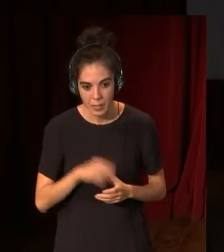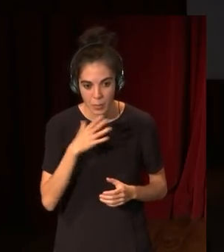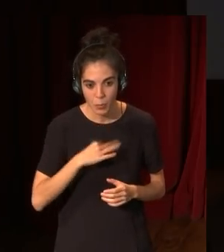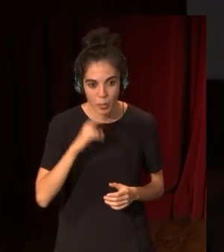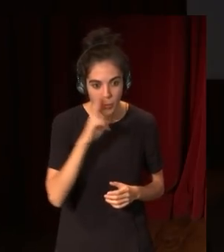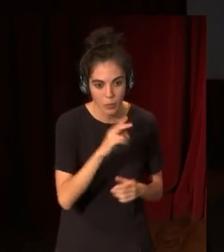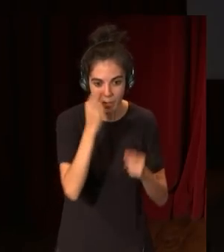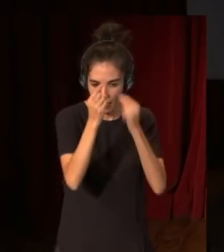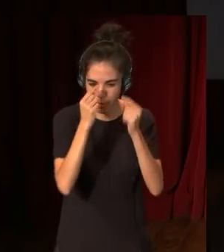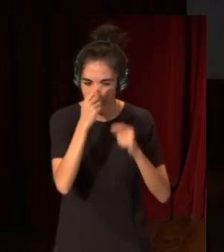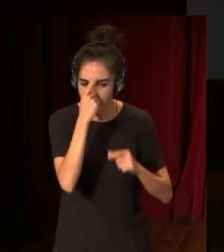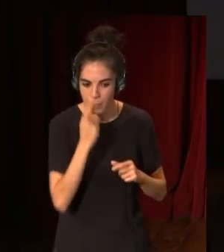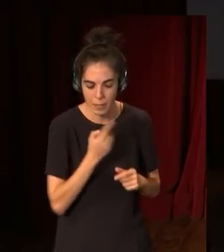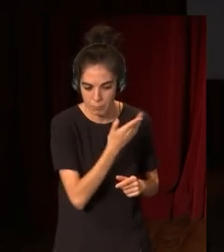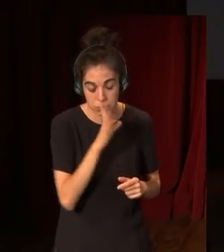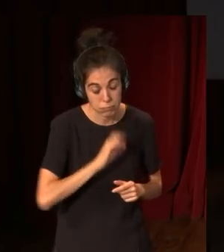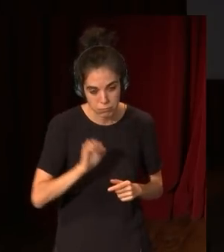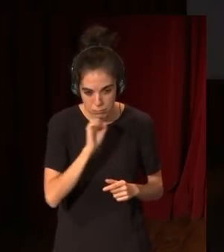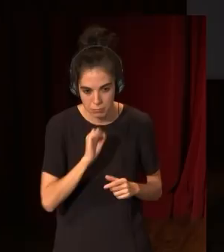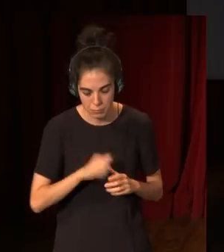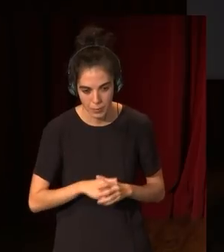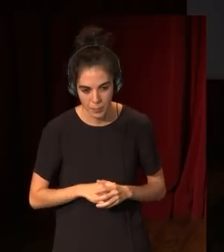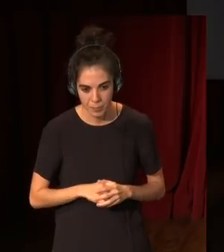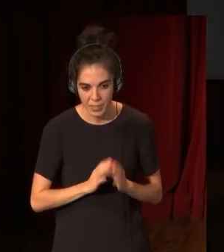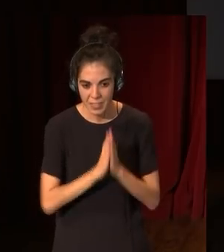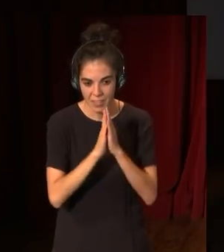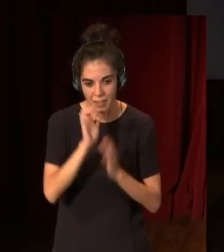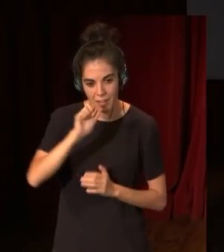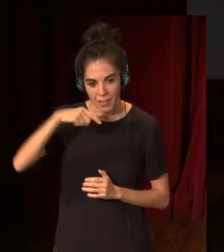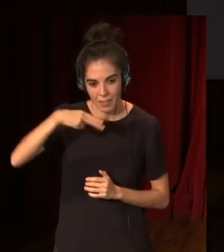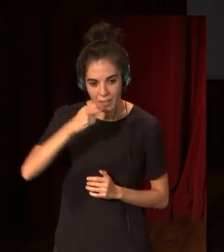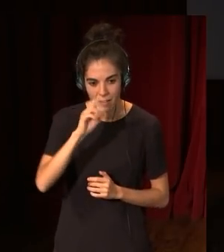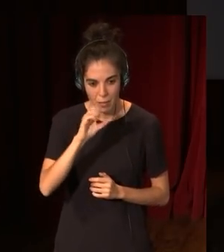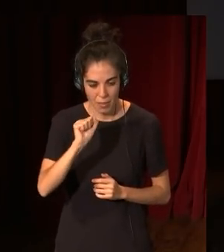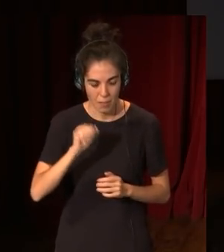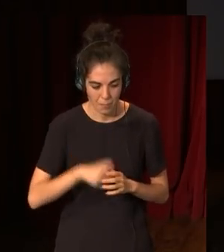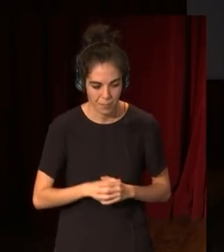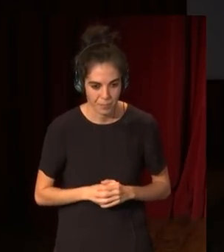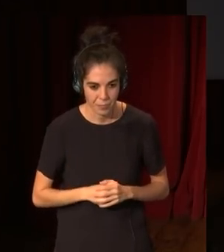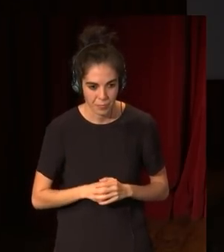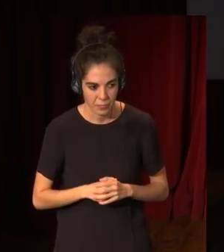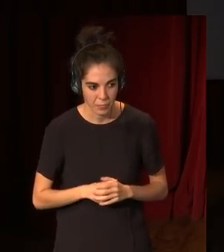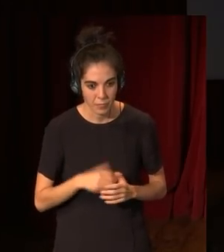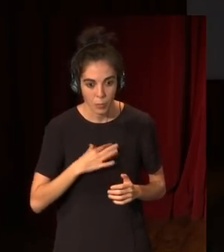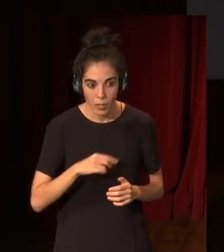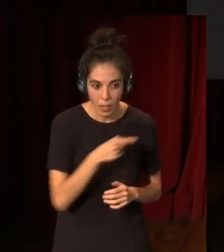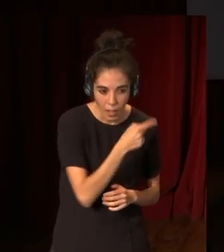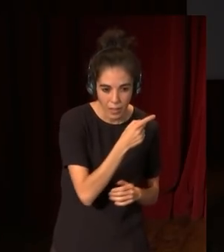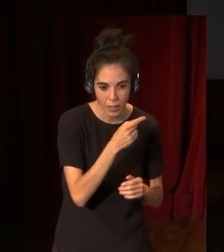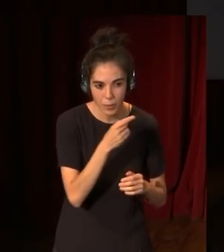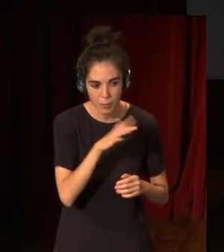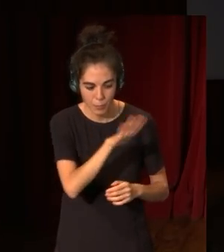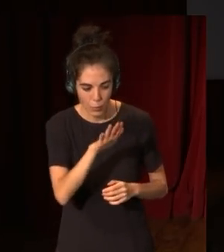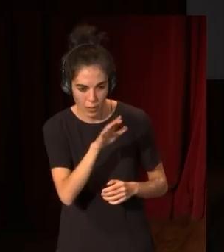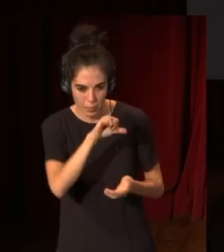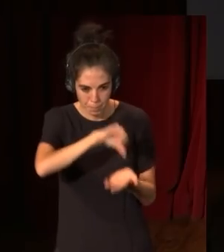detalles de esta pieza magnífica de esta santa engracia quizás bueno aquí en la zona media de